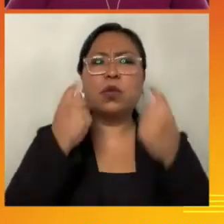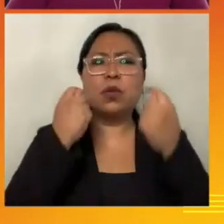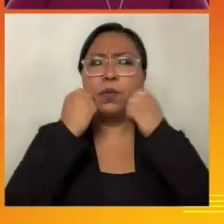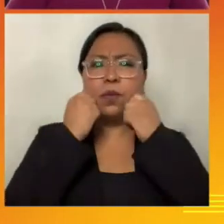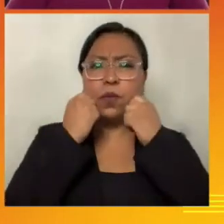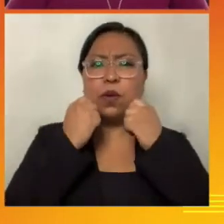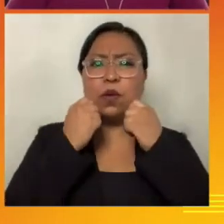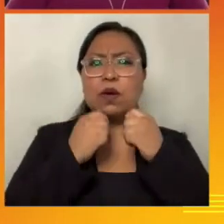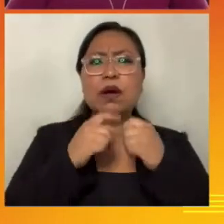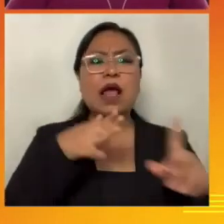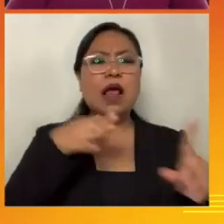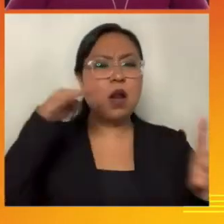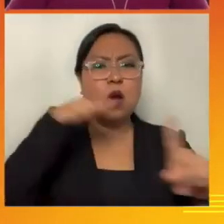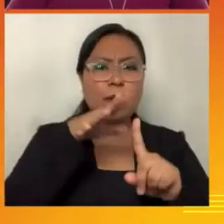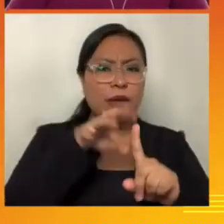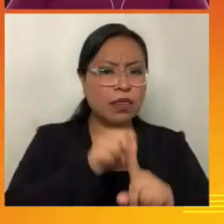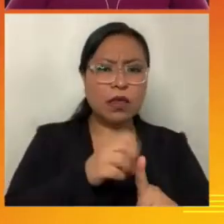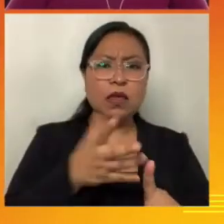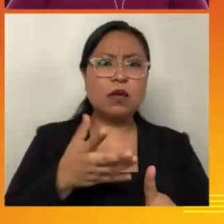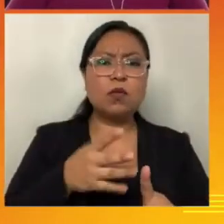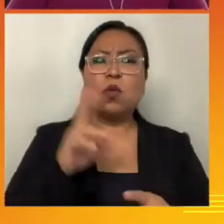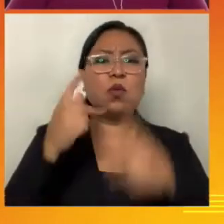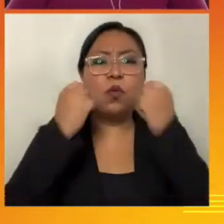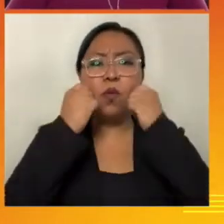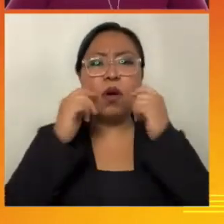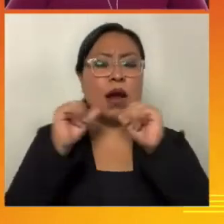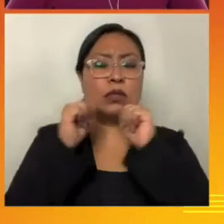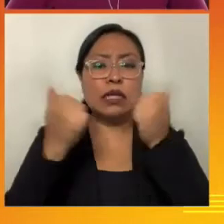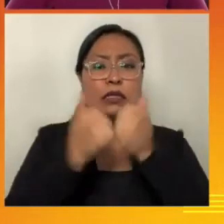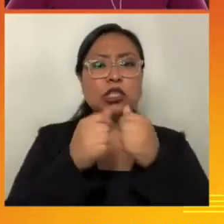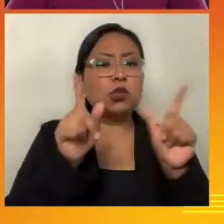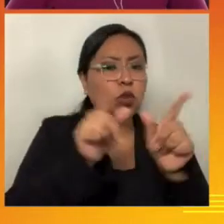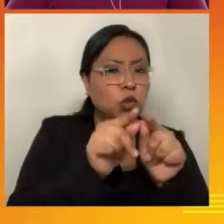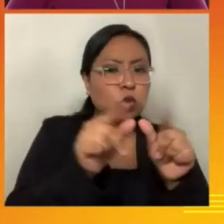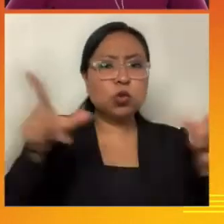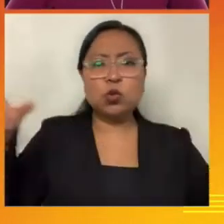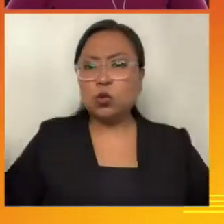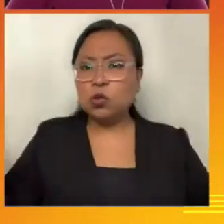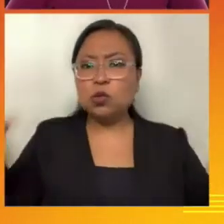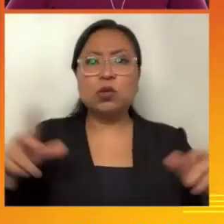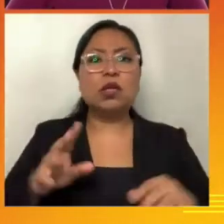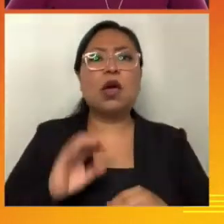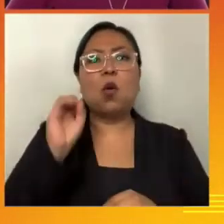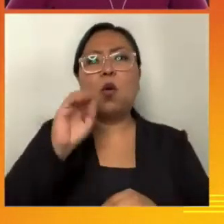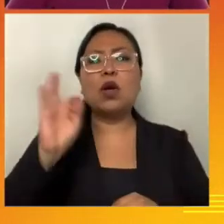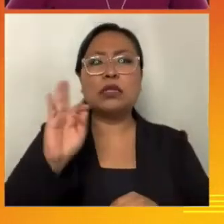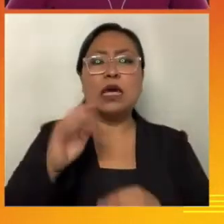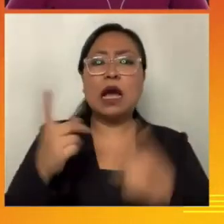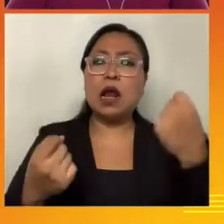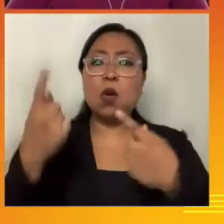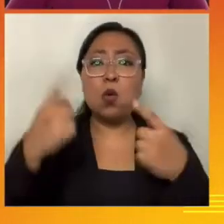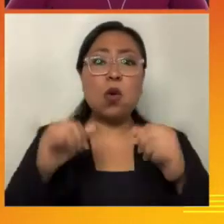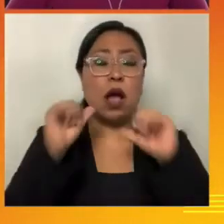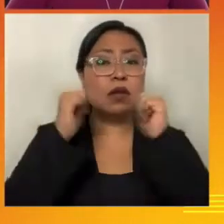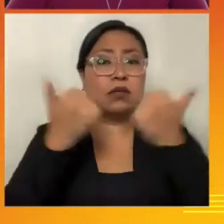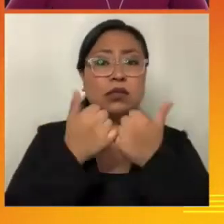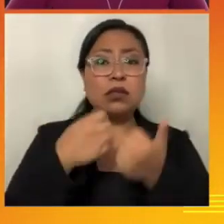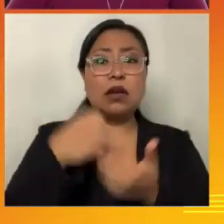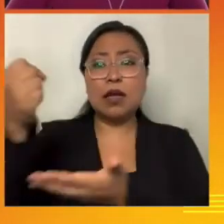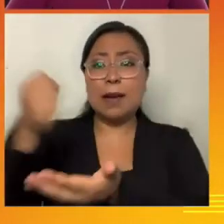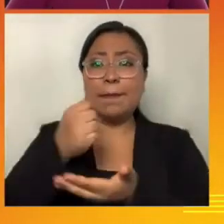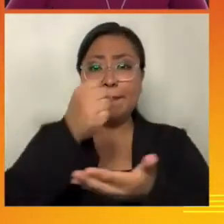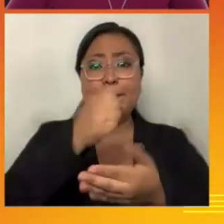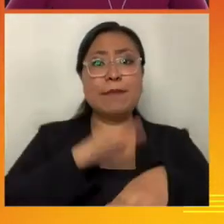la misión, no importa el tamaño, no importa el tamaño de los presupuestos, tal vez, pero